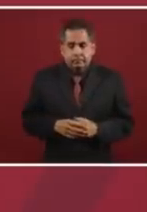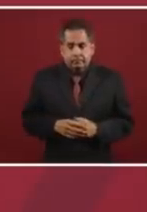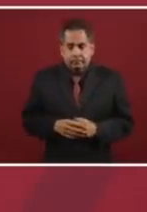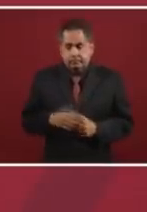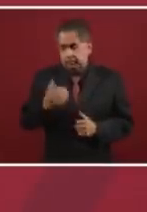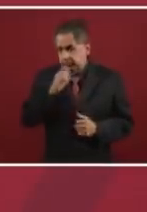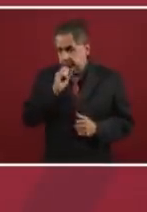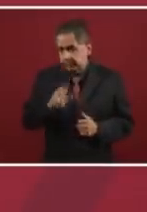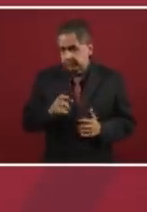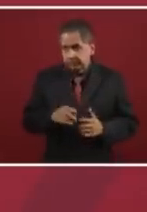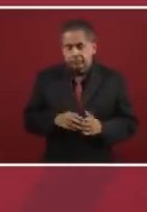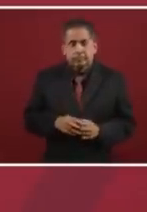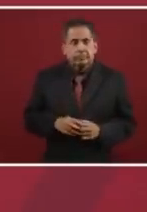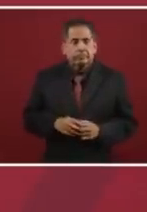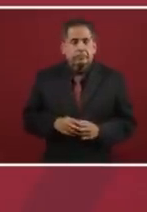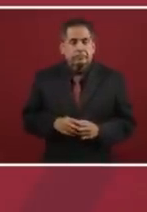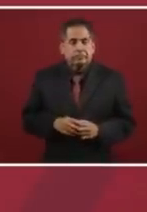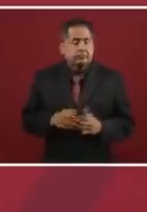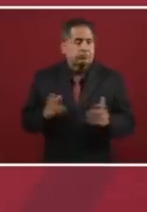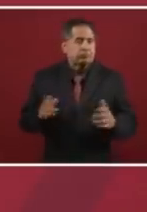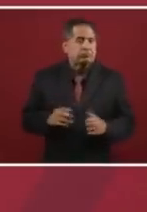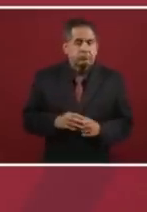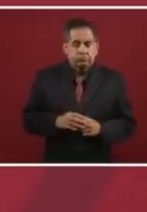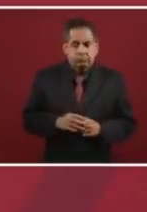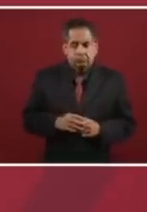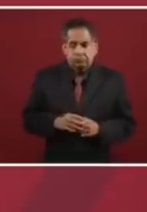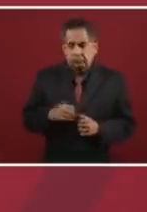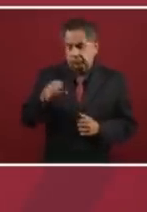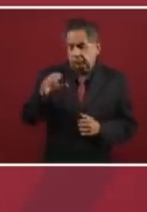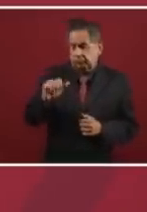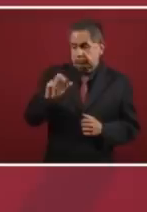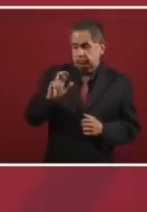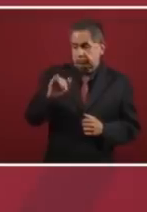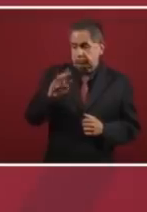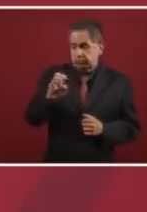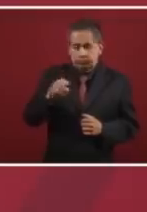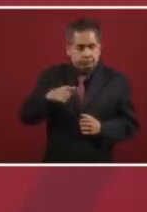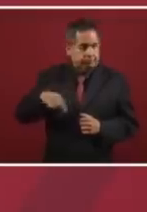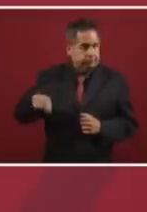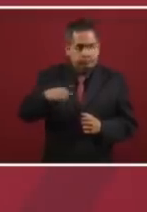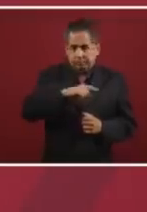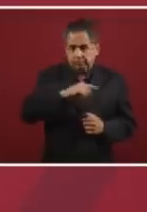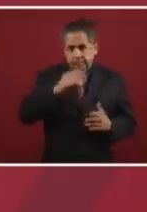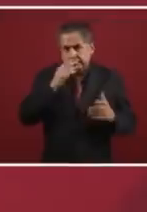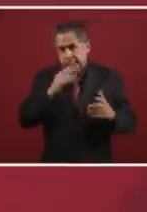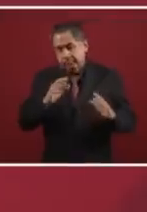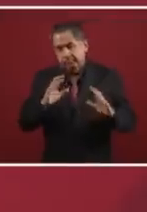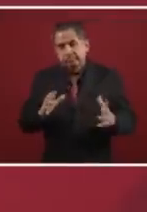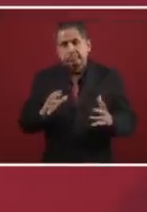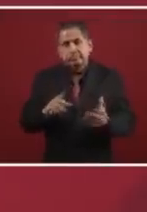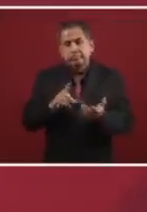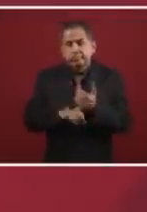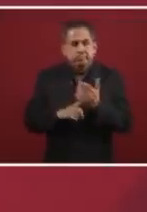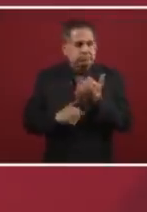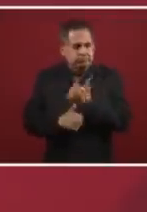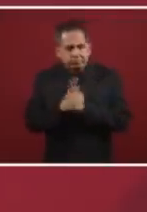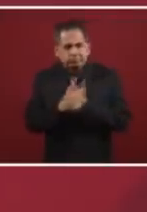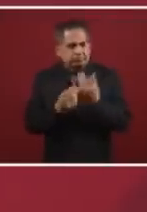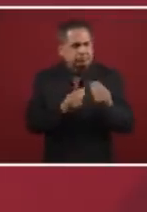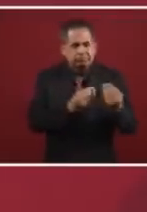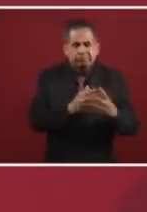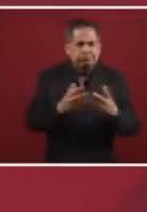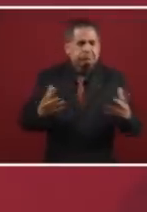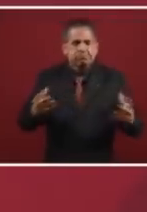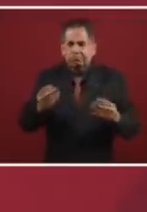y pues el caribe en general este tiene mucha competencia